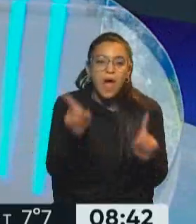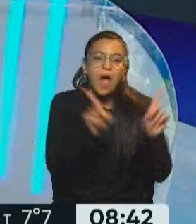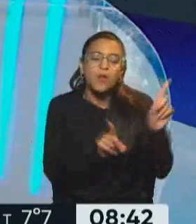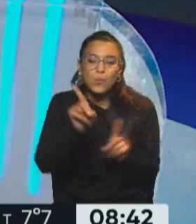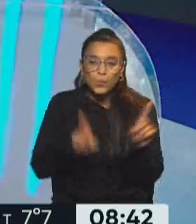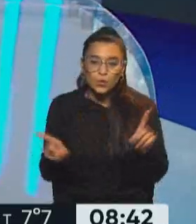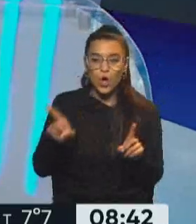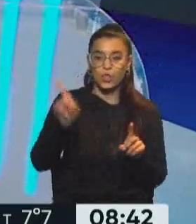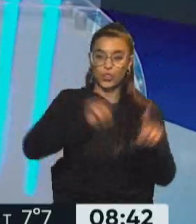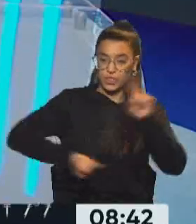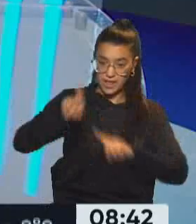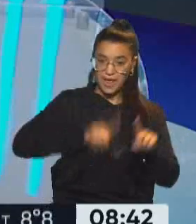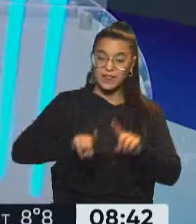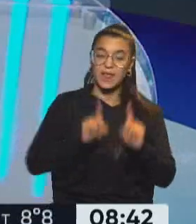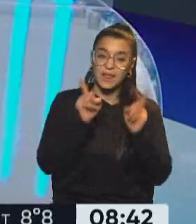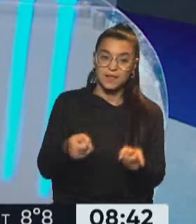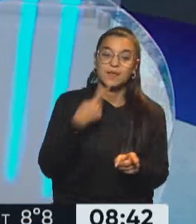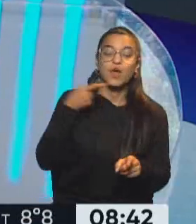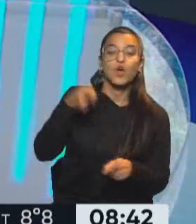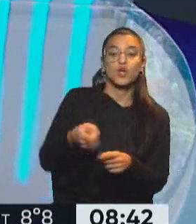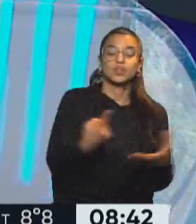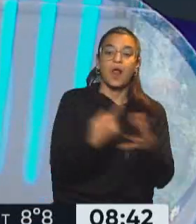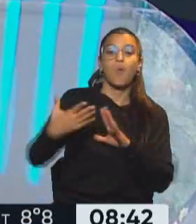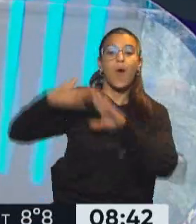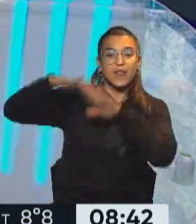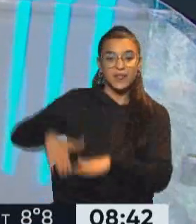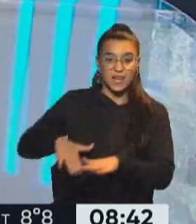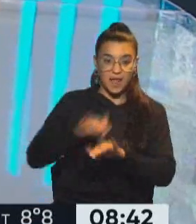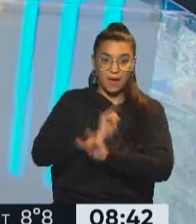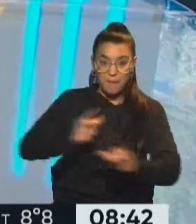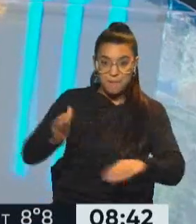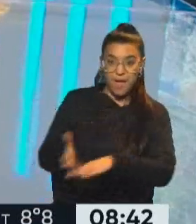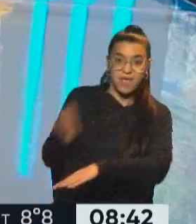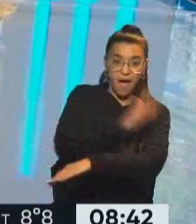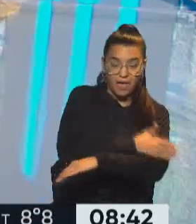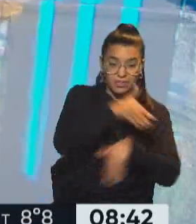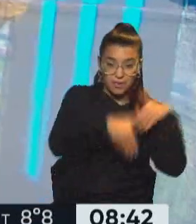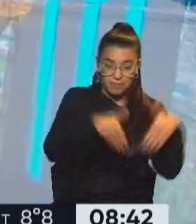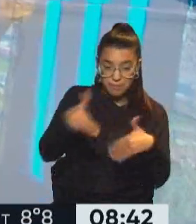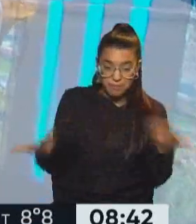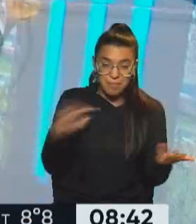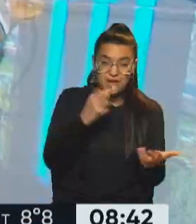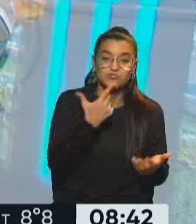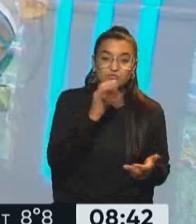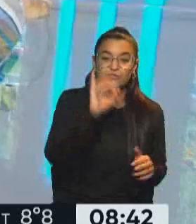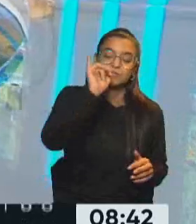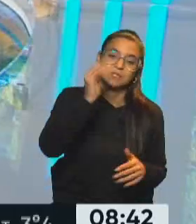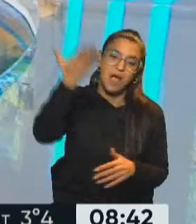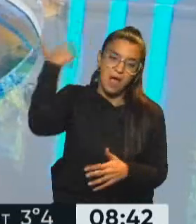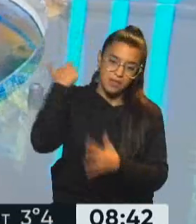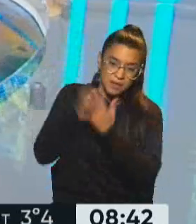de los dirigentes que han hecho también de la anticuarentena parte de una campaña previa a la política de las PASO. Exactamente, ya